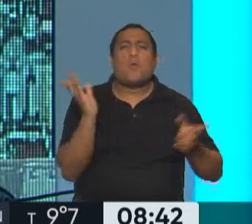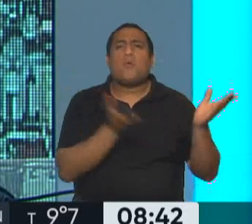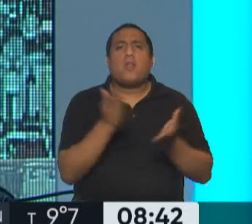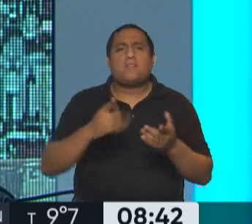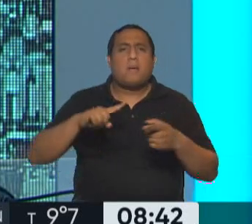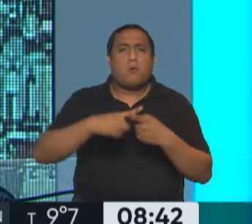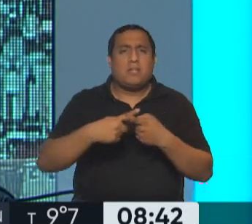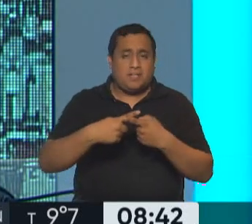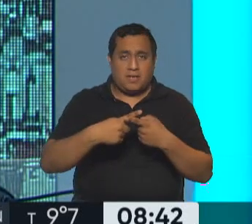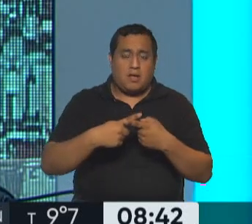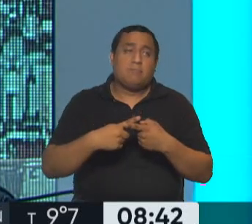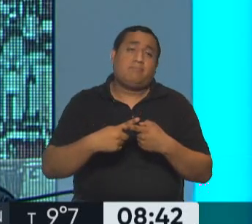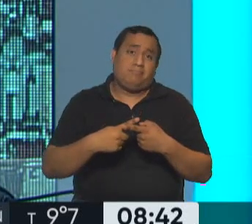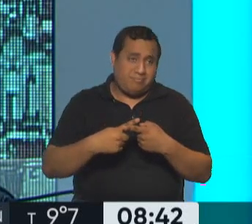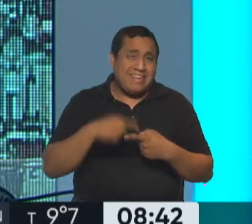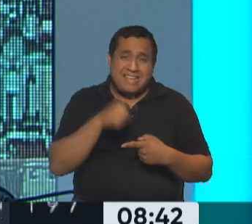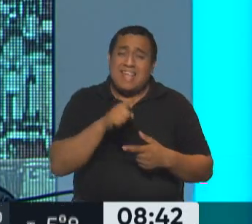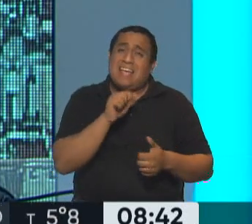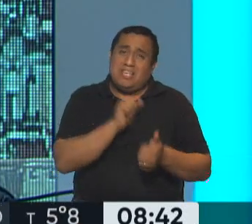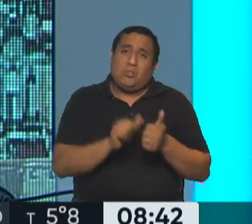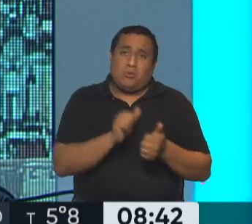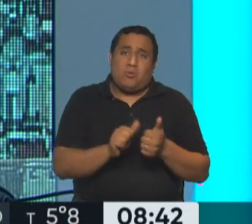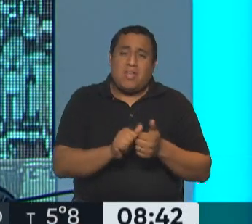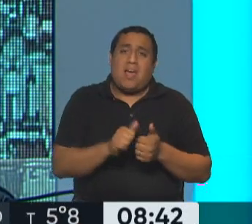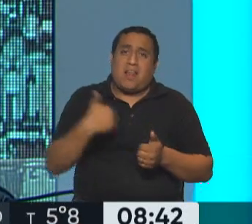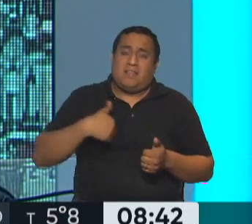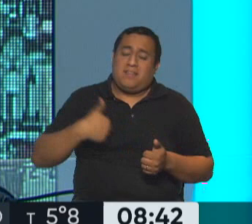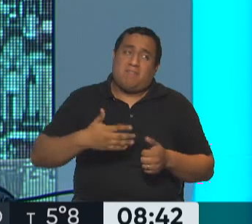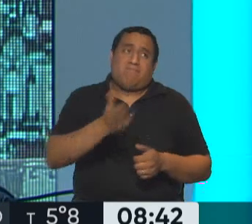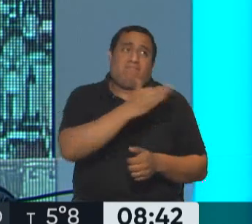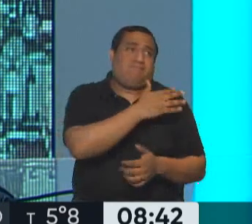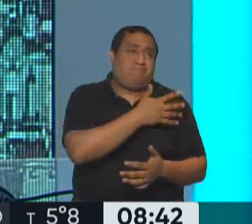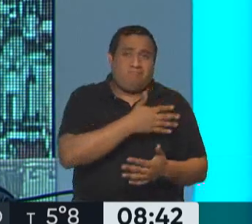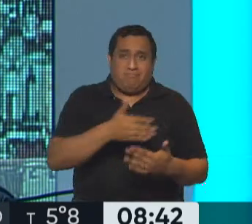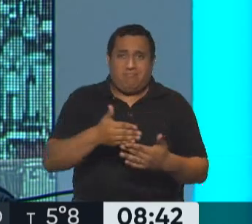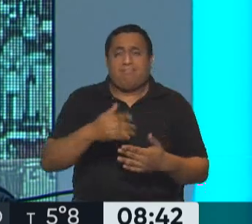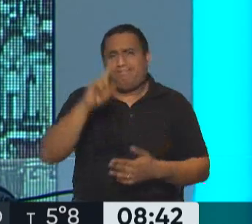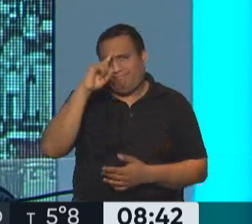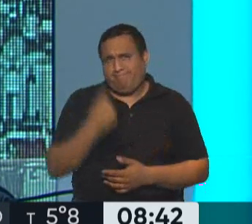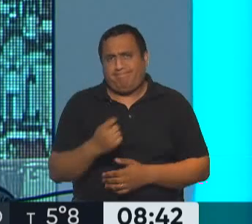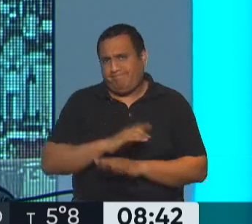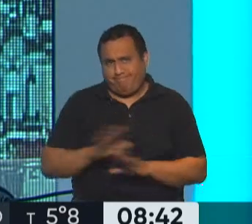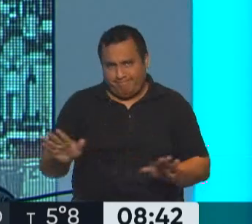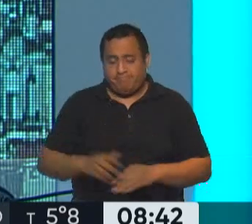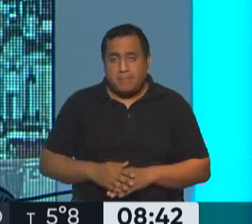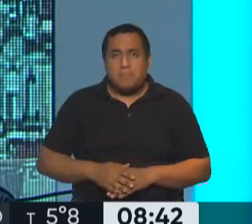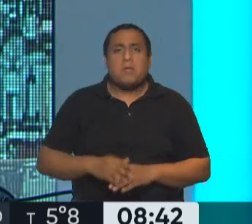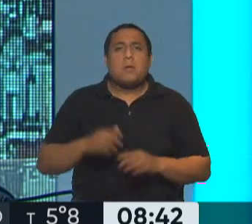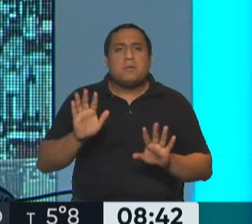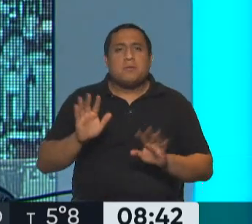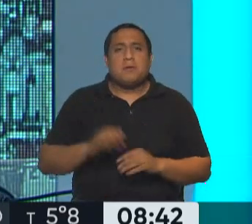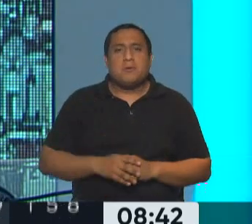además tiene una triste y larga historia en la República Argentina, puede desencadenar en hechos como el